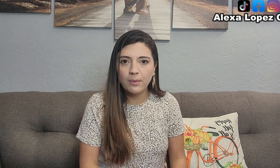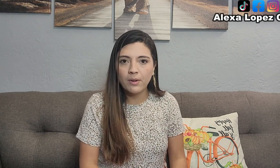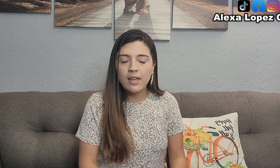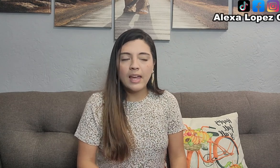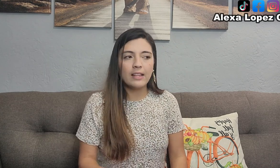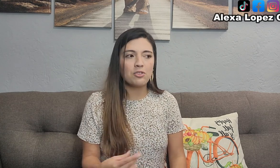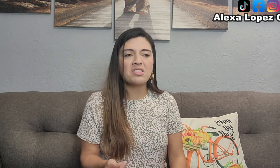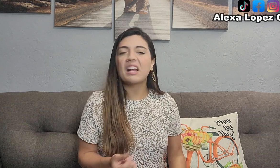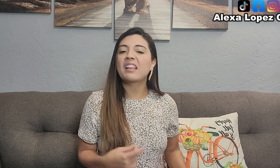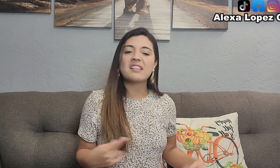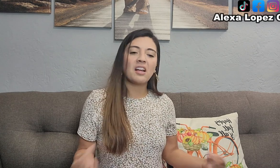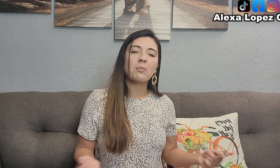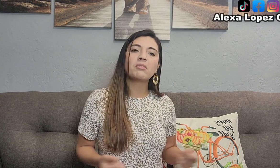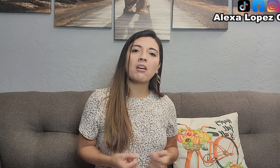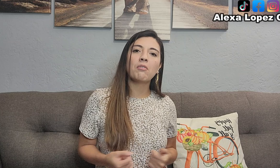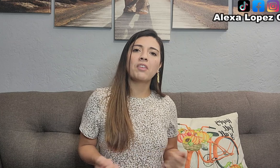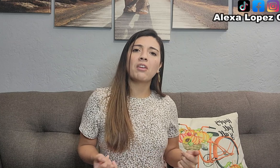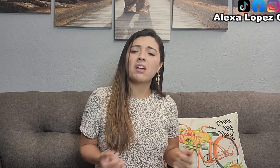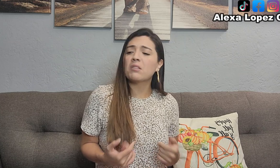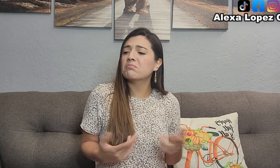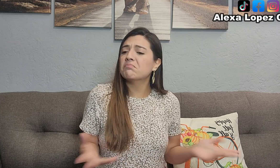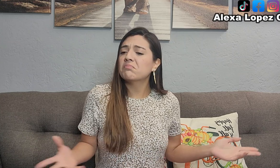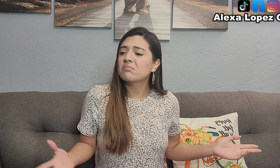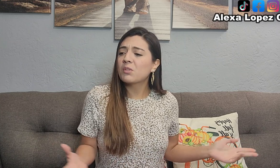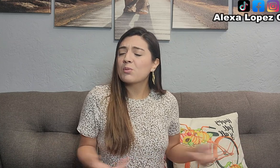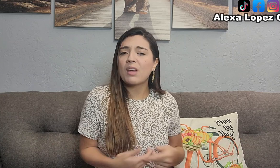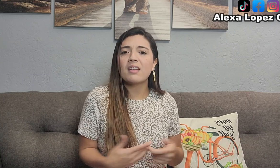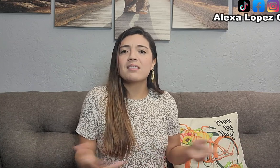de tiempo. Entonces, que él esté como tan confiado y diga,